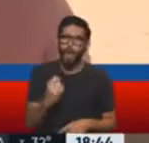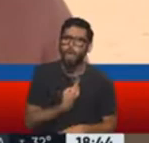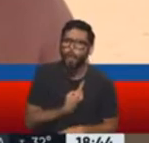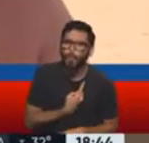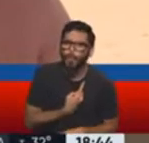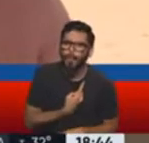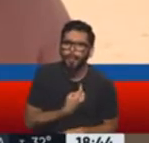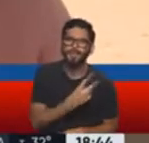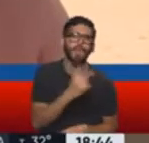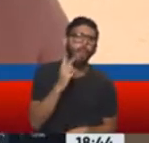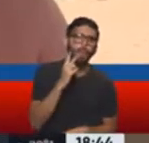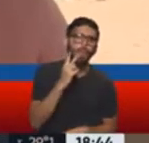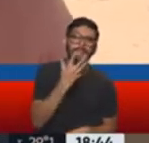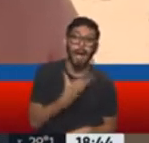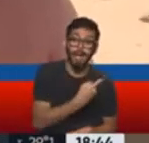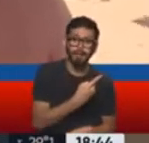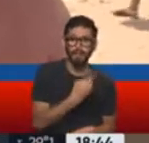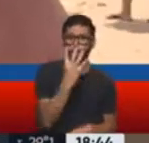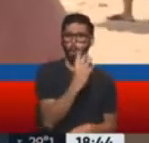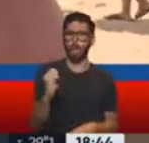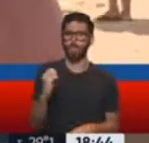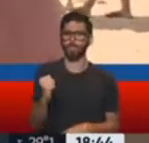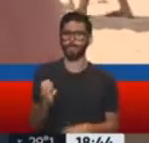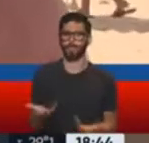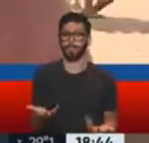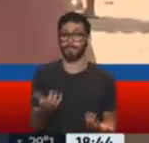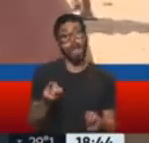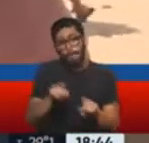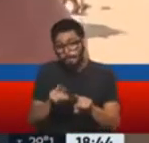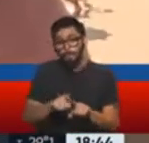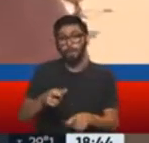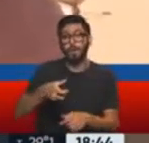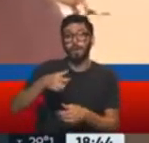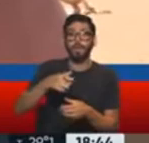Gesell, en Villa Gesell. Y así todo, la bebida 200